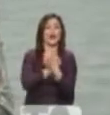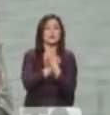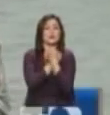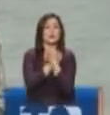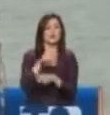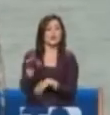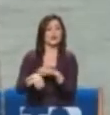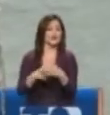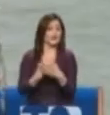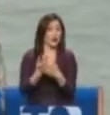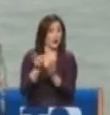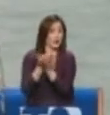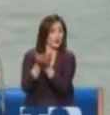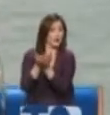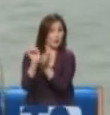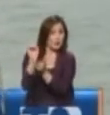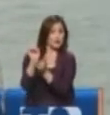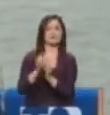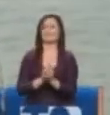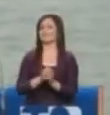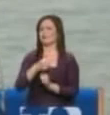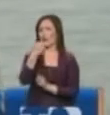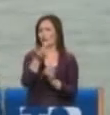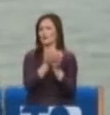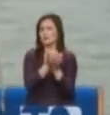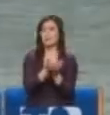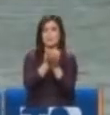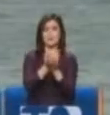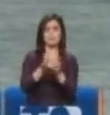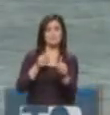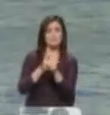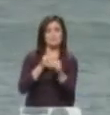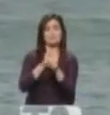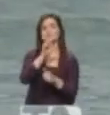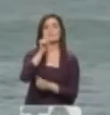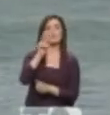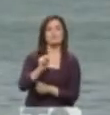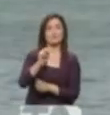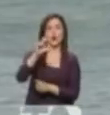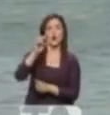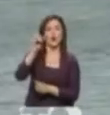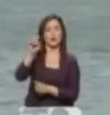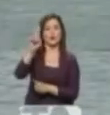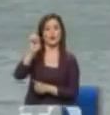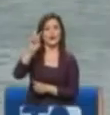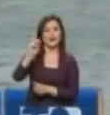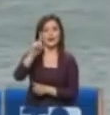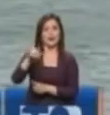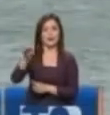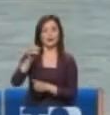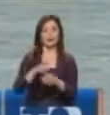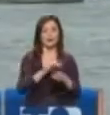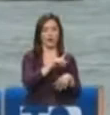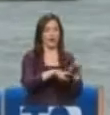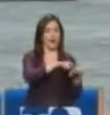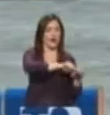fue la única embarcación afectada. Un yate terminó a orillas del malecón de San Lorenzo luego de que se rompieran los cabos que lo sujetaban en el muelle y